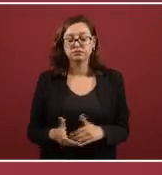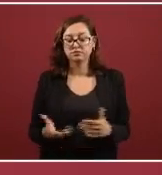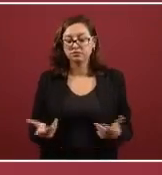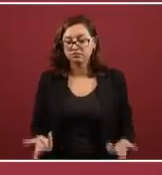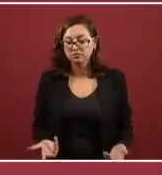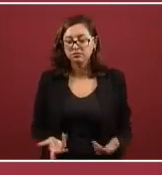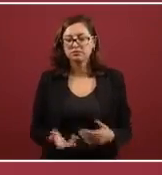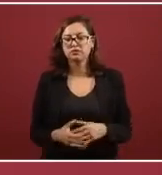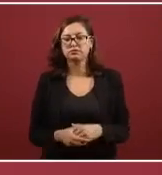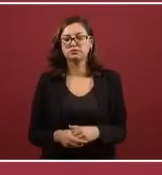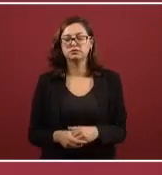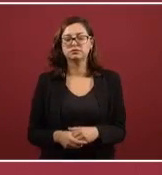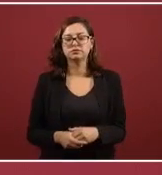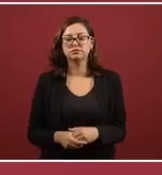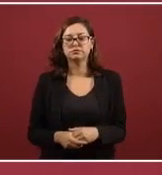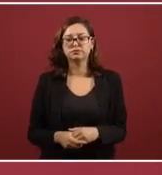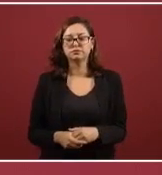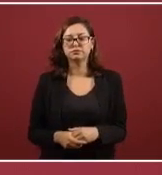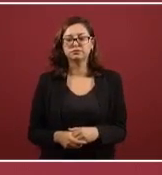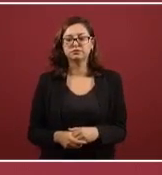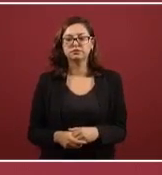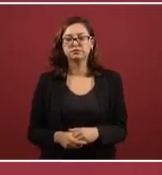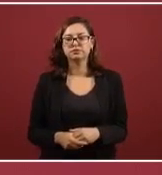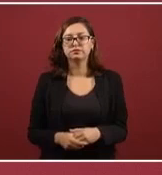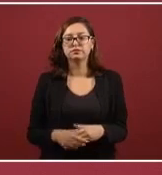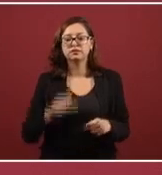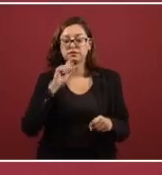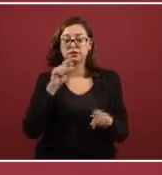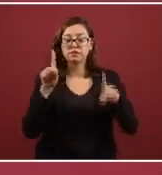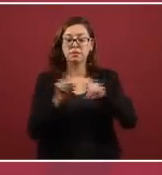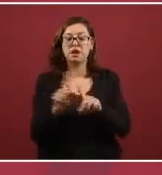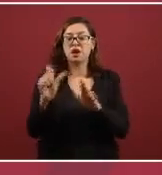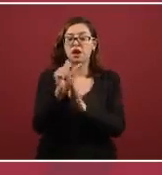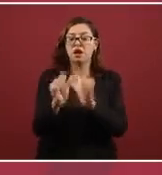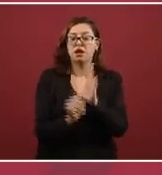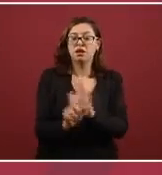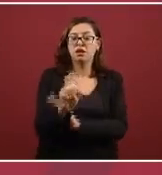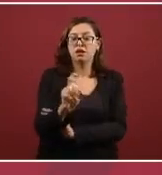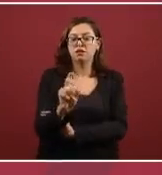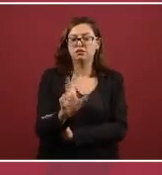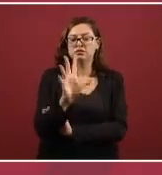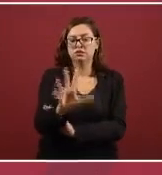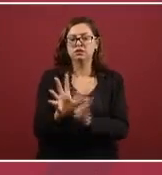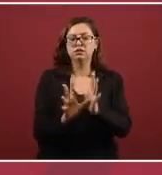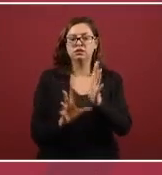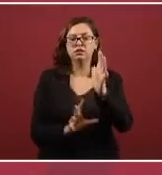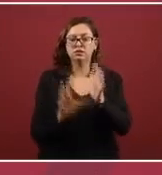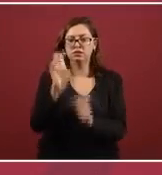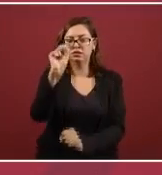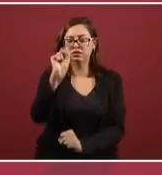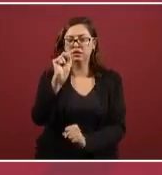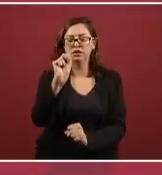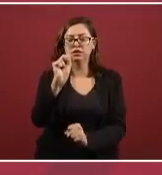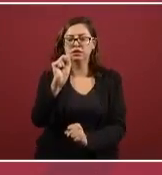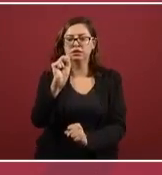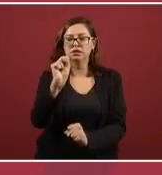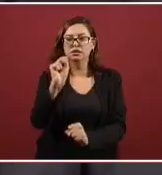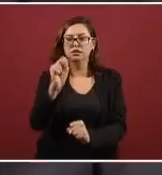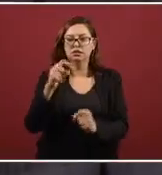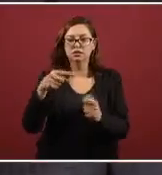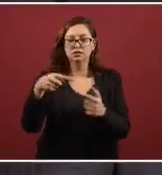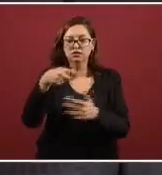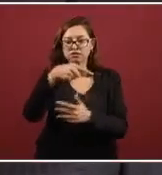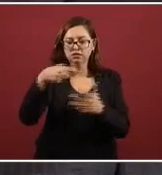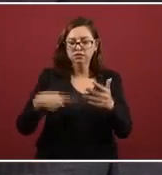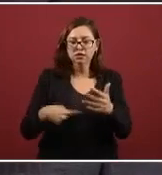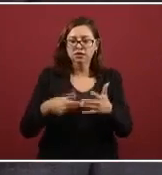que se reforme también el artículo 35 de la Constitución para quitar las